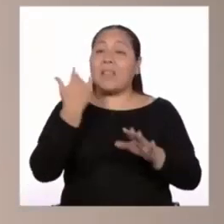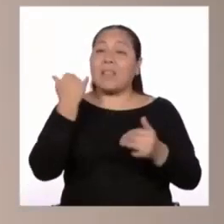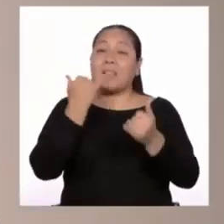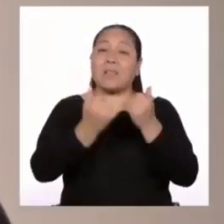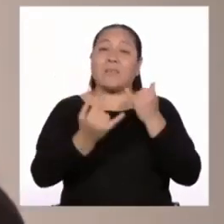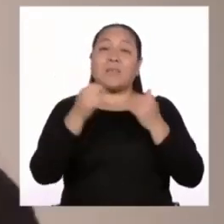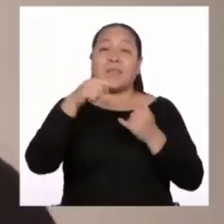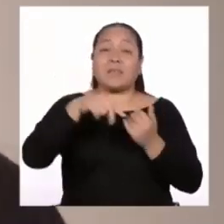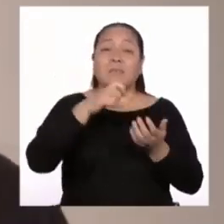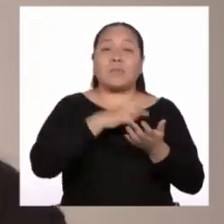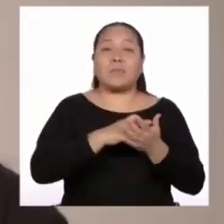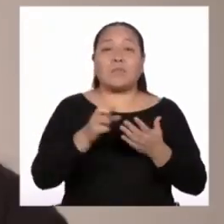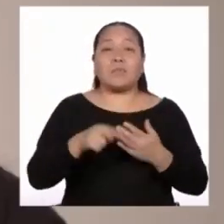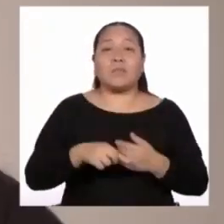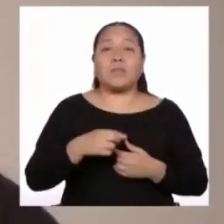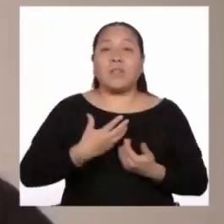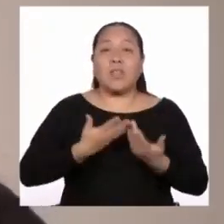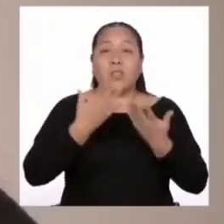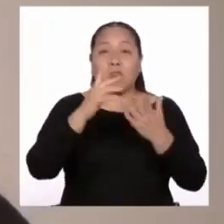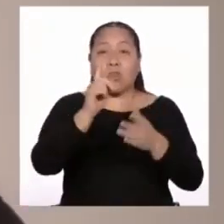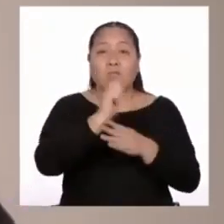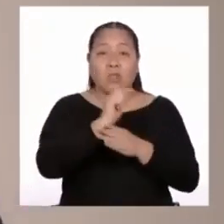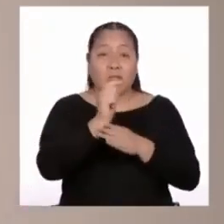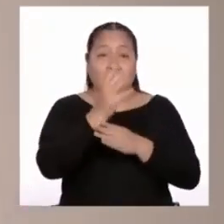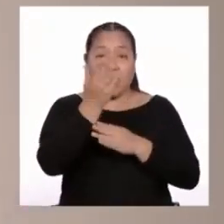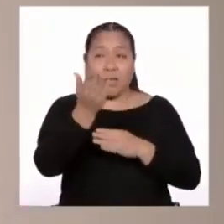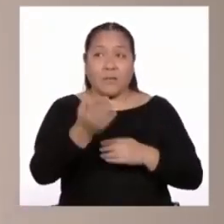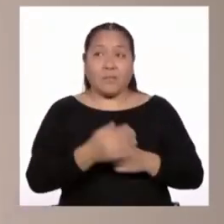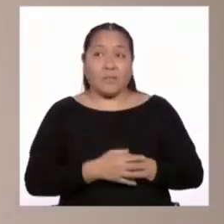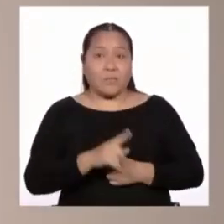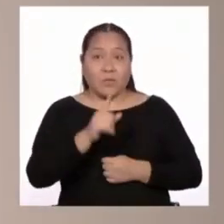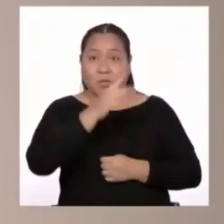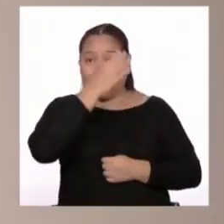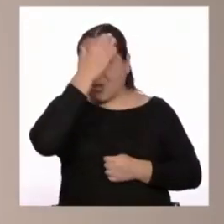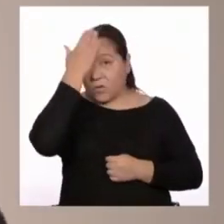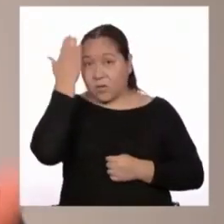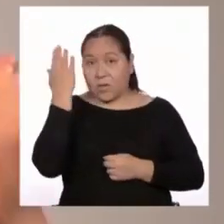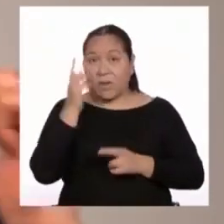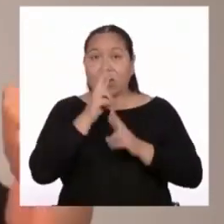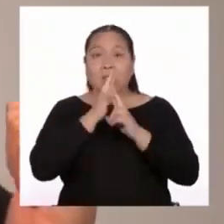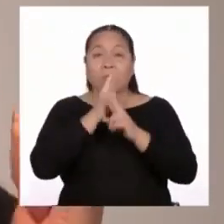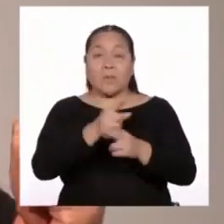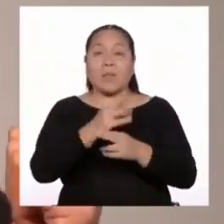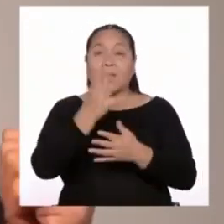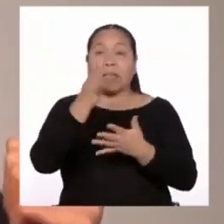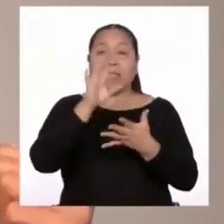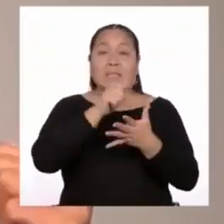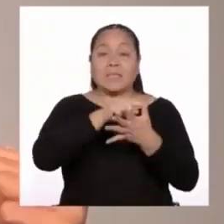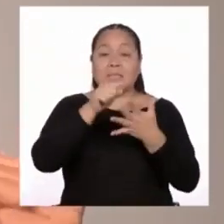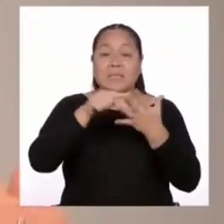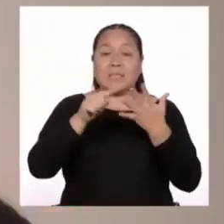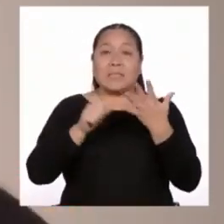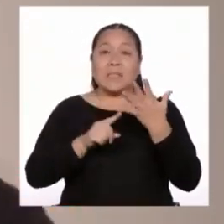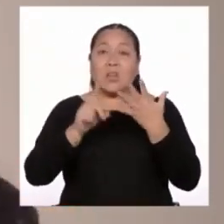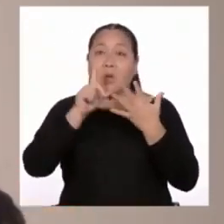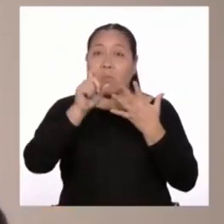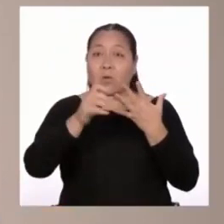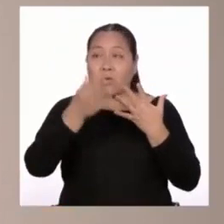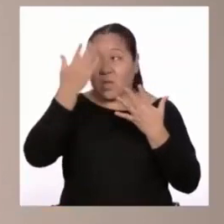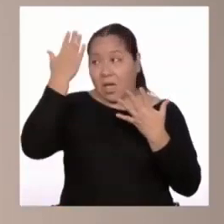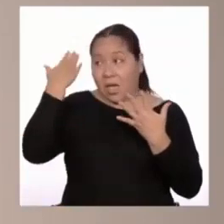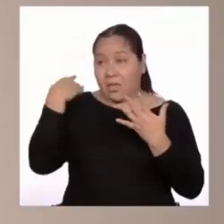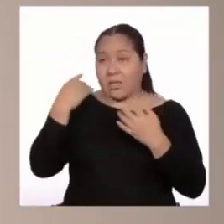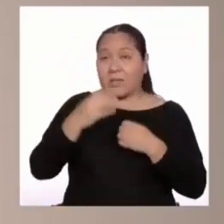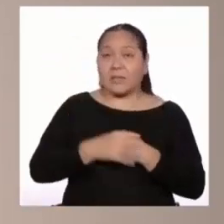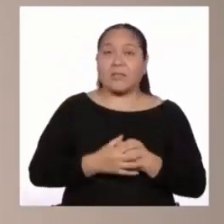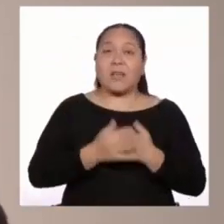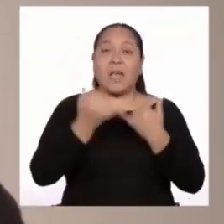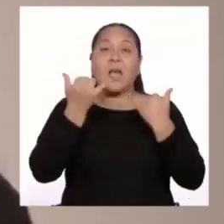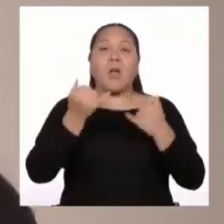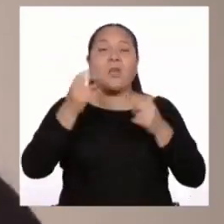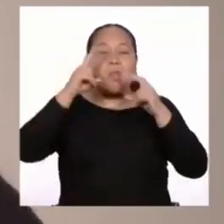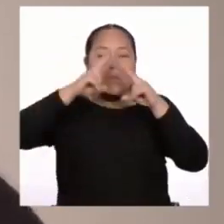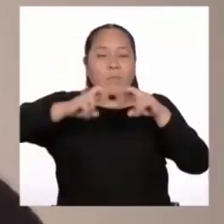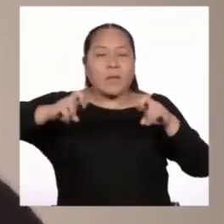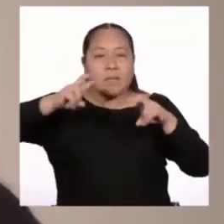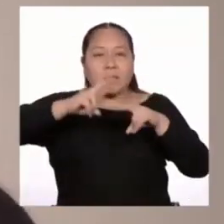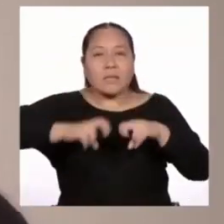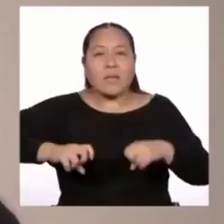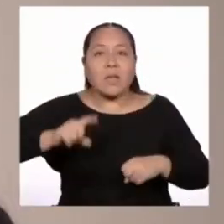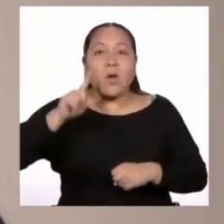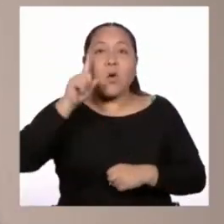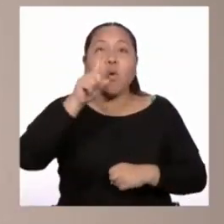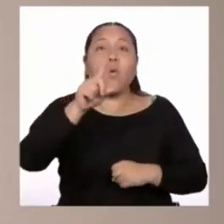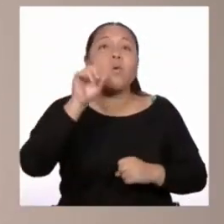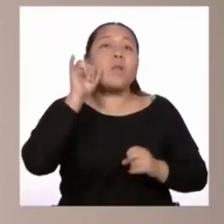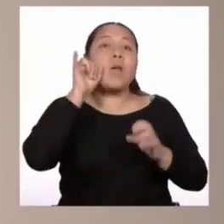el programa, te propongo el siguiente reto, pero no te olvides de responder las 5 preguntas anteriores. Ahora averigua una de